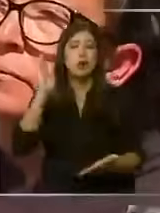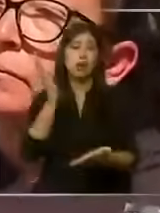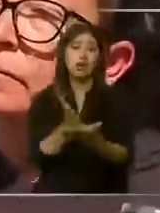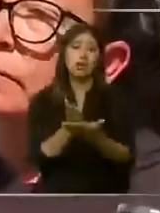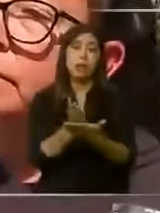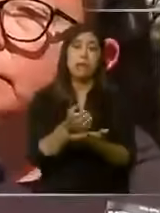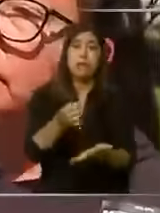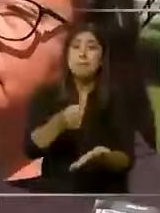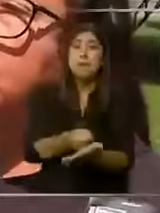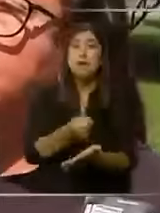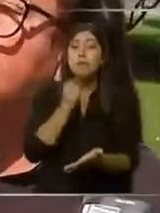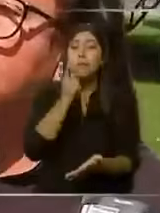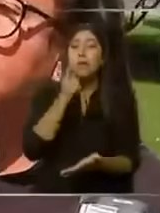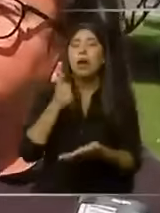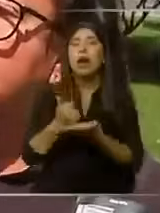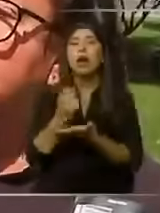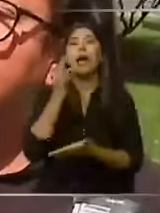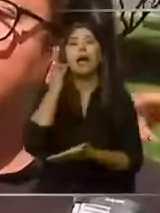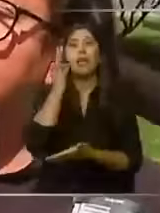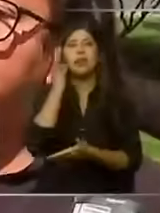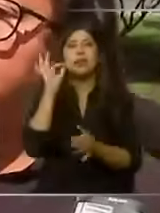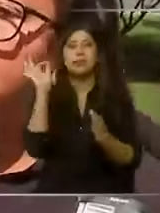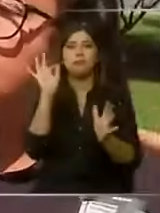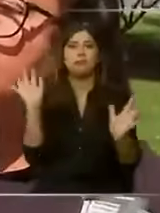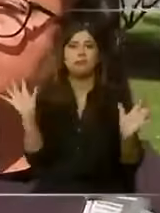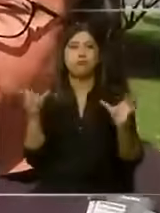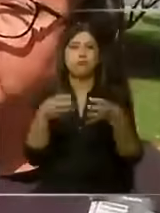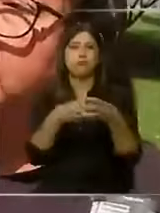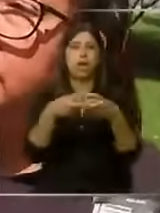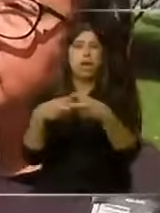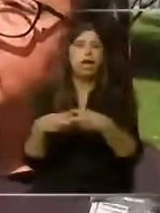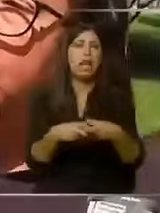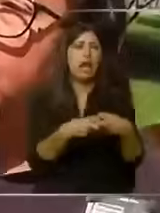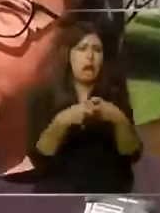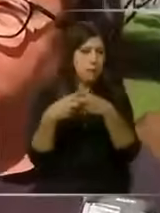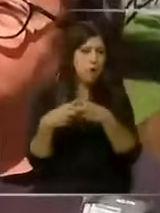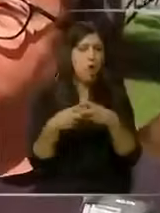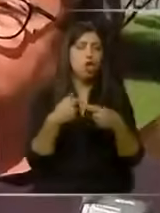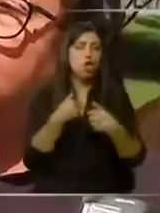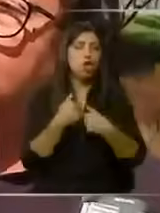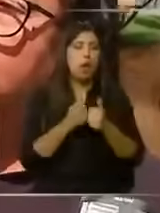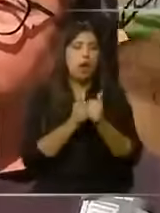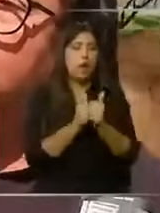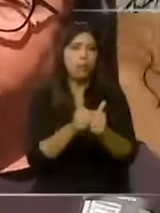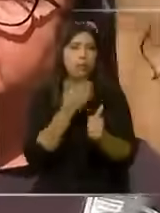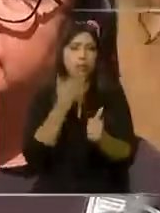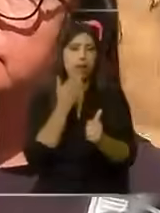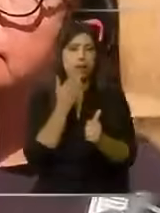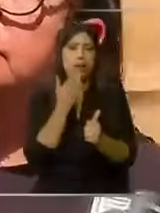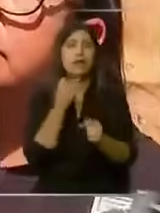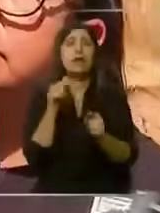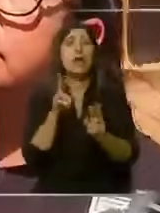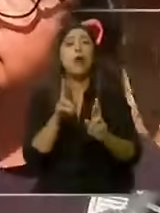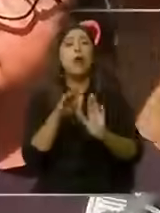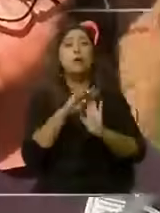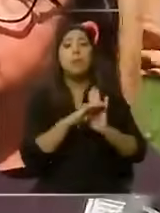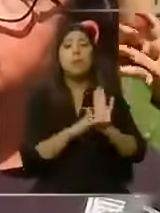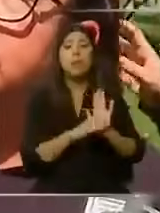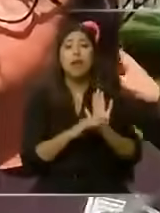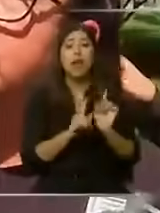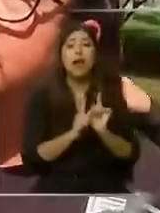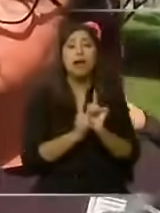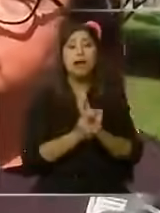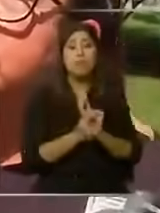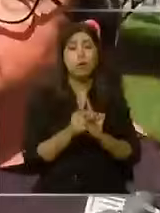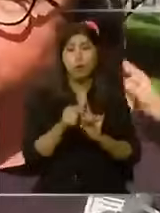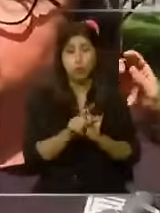que lo mínimo es que la alcaldesa se reúna con los gremios, yo los voy a acompañar en eso, y esta medida pueda ser revertida, pero si eso no es así,